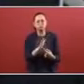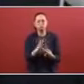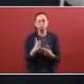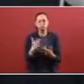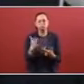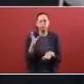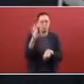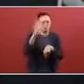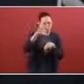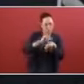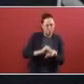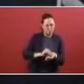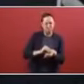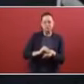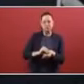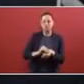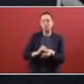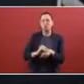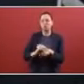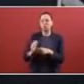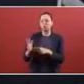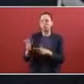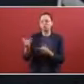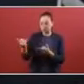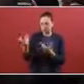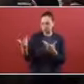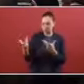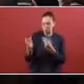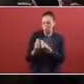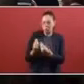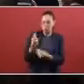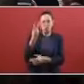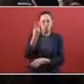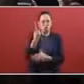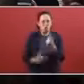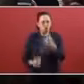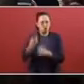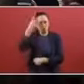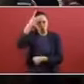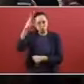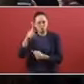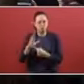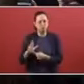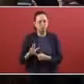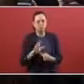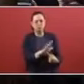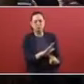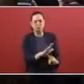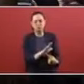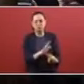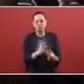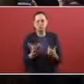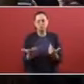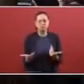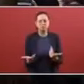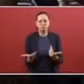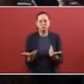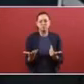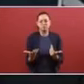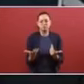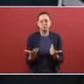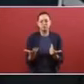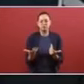manuscrita que ya se hiciera pública la copropiedad de ese inmueble y saber por qué no ha aparecido